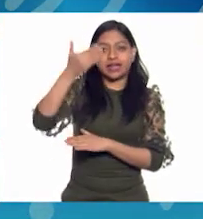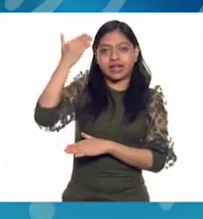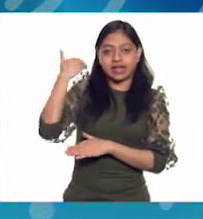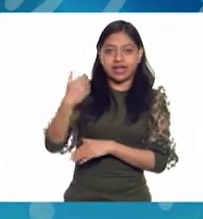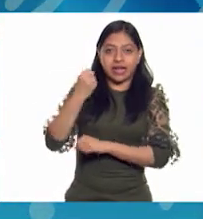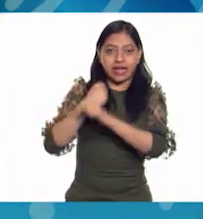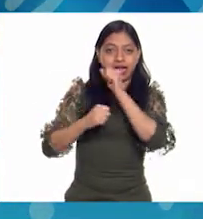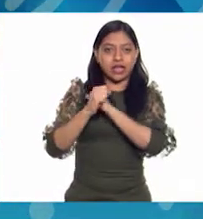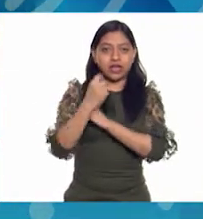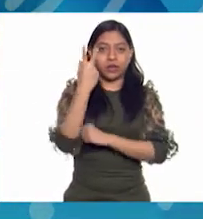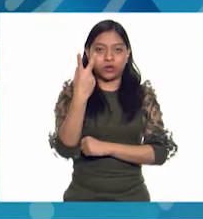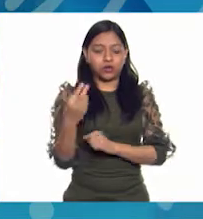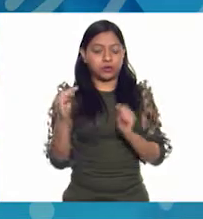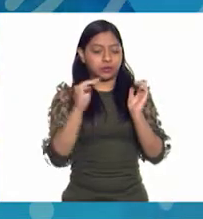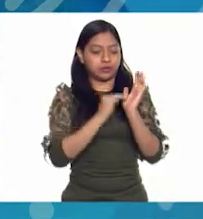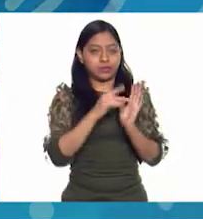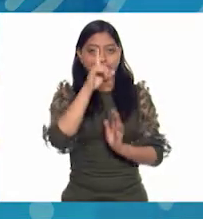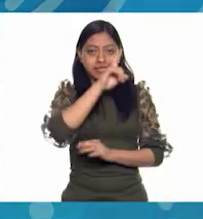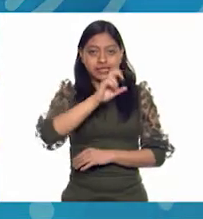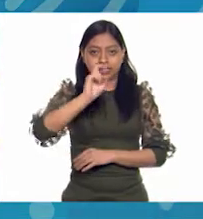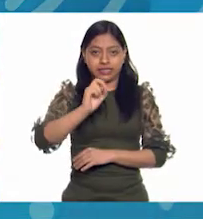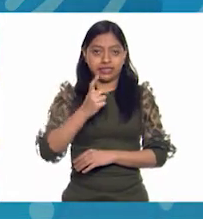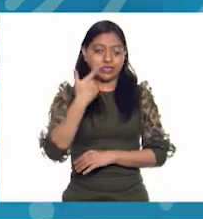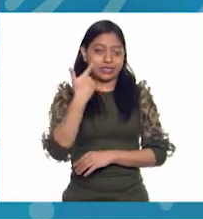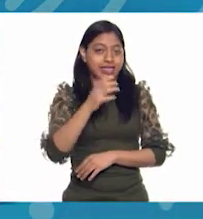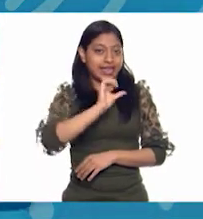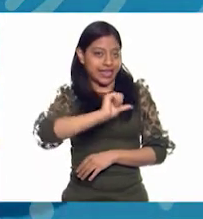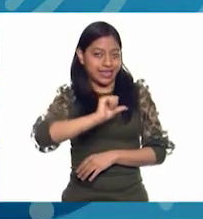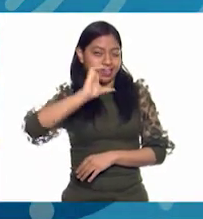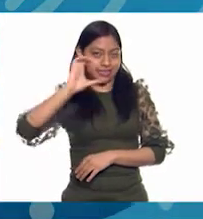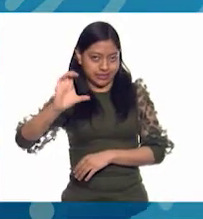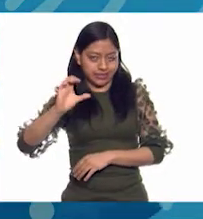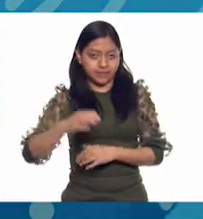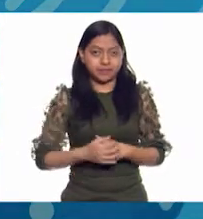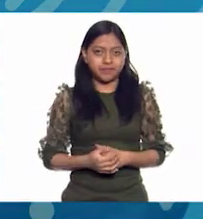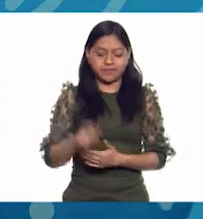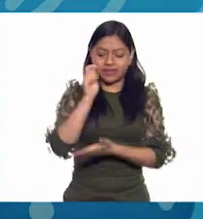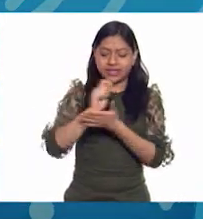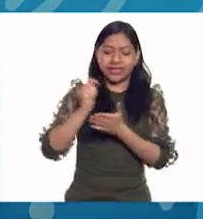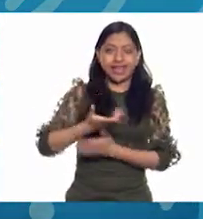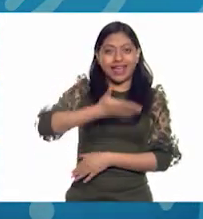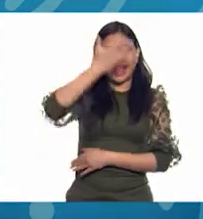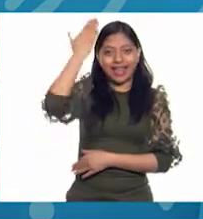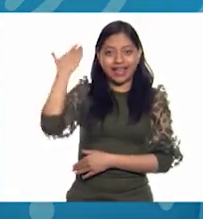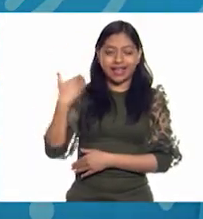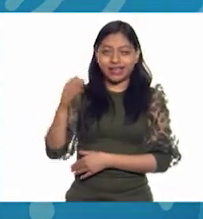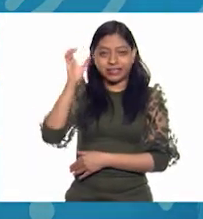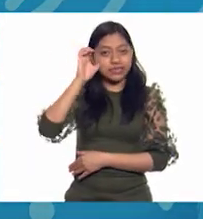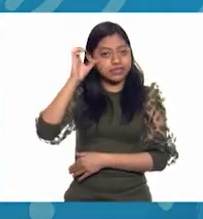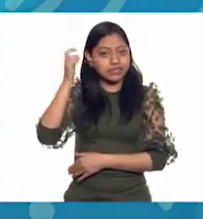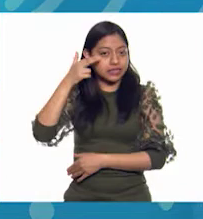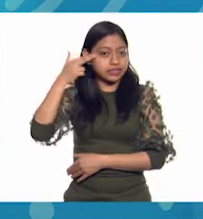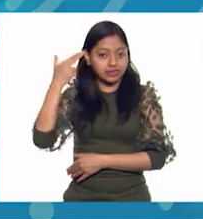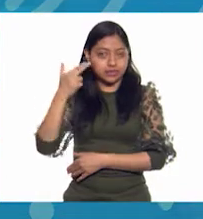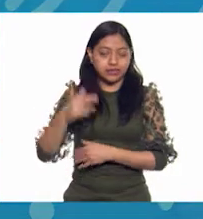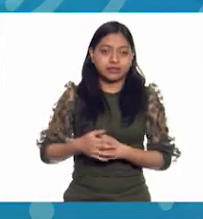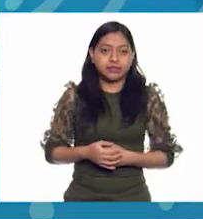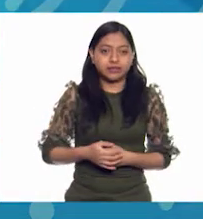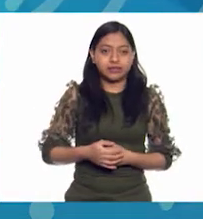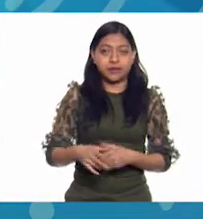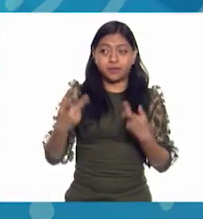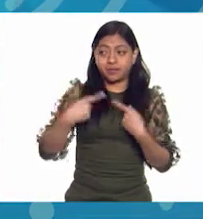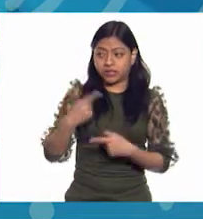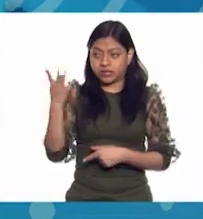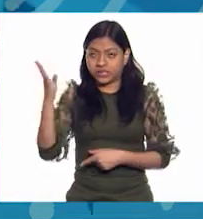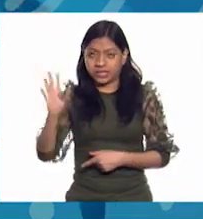año 2137 a.C. Se encuentra en manuscritos chinos del reino de Touchkang. Los astrónomos